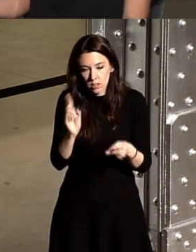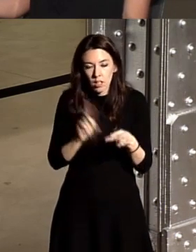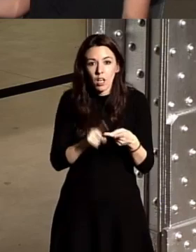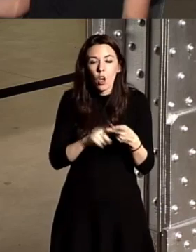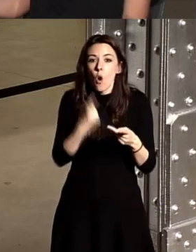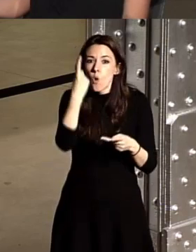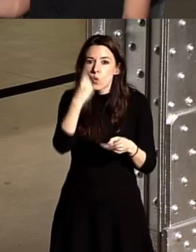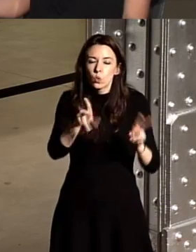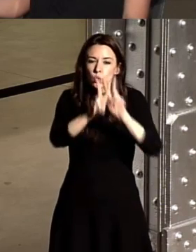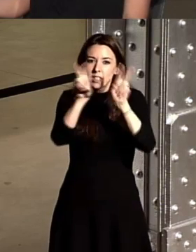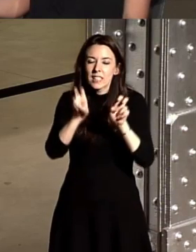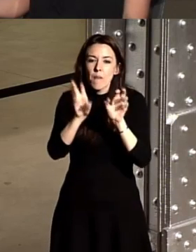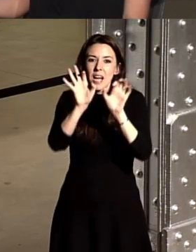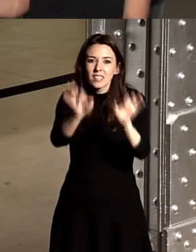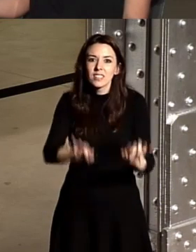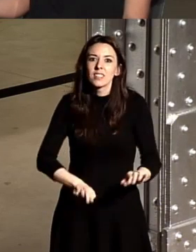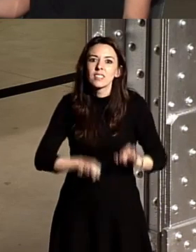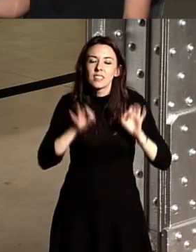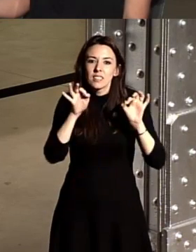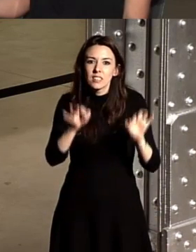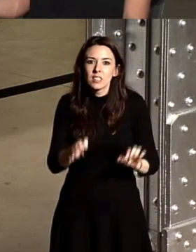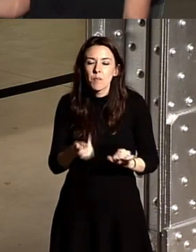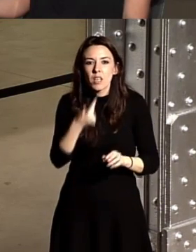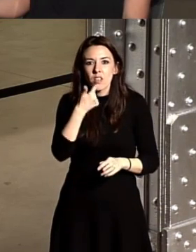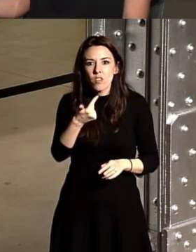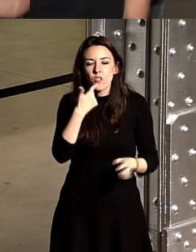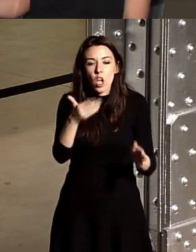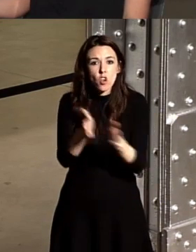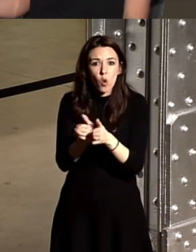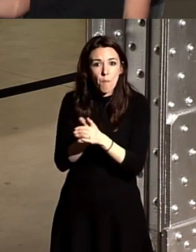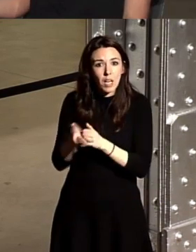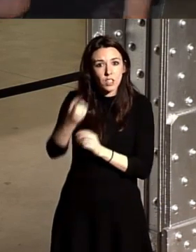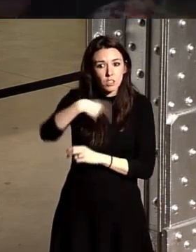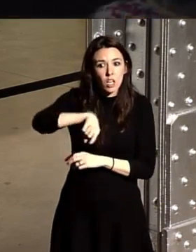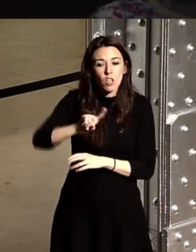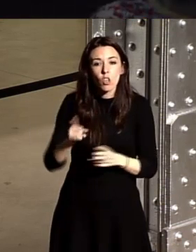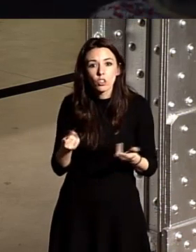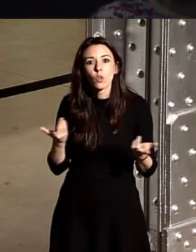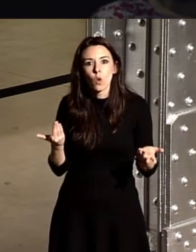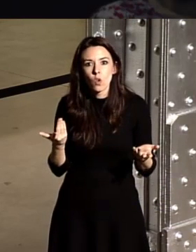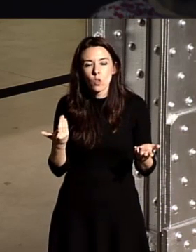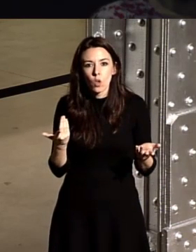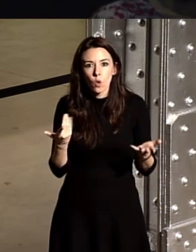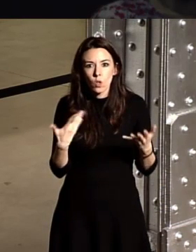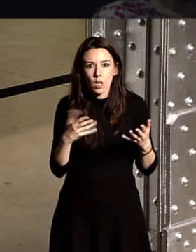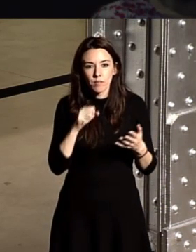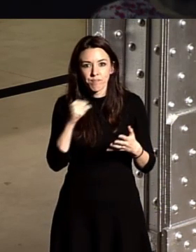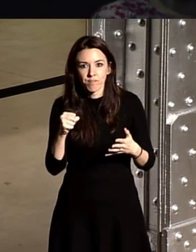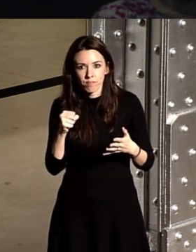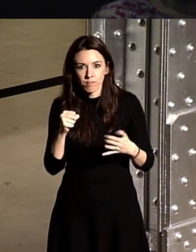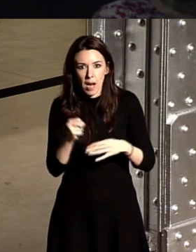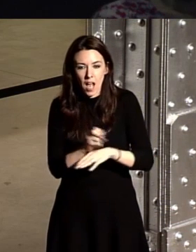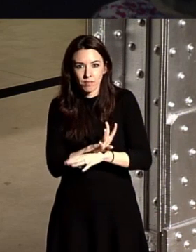uno de los temas que suelen citar compañeros vuestros es la adicción a la subida de